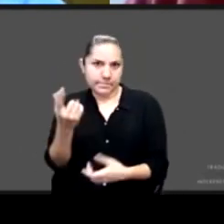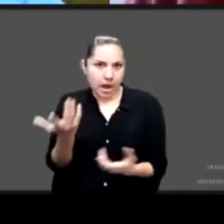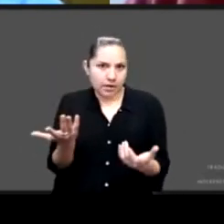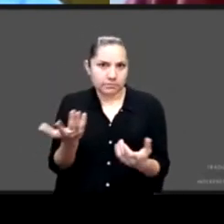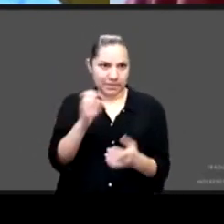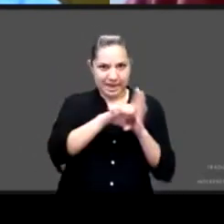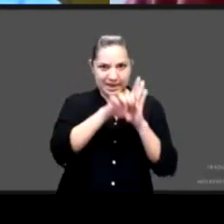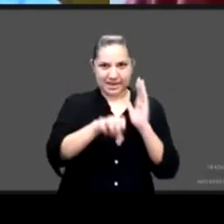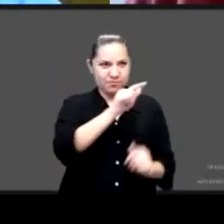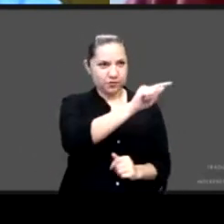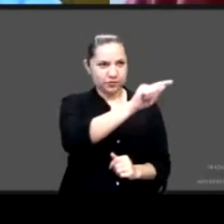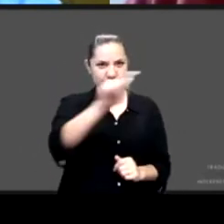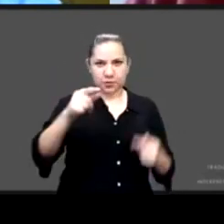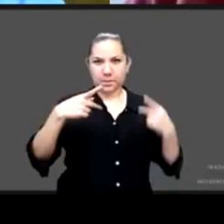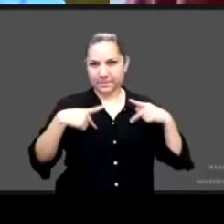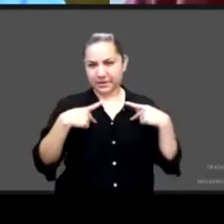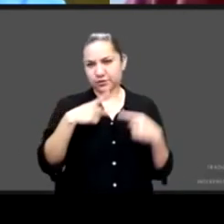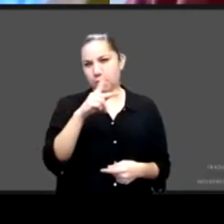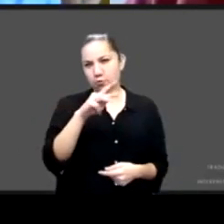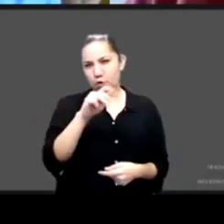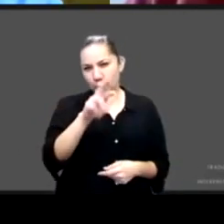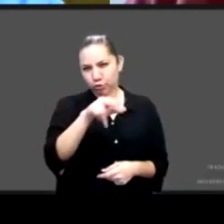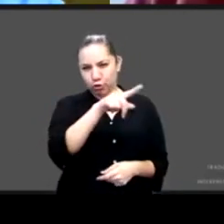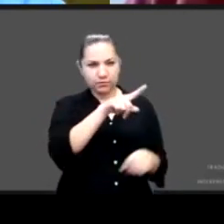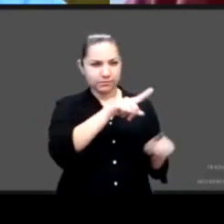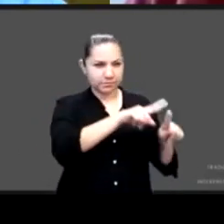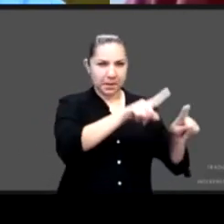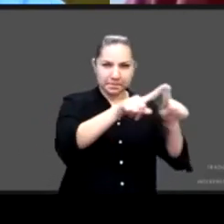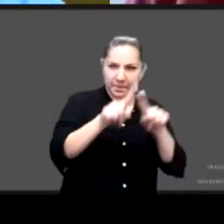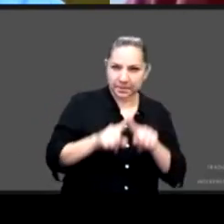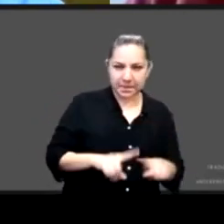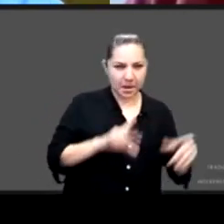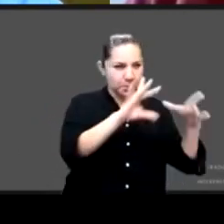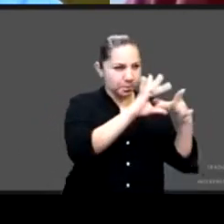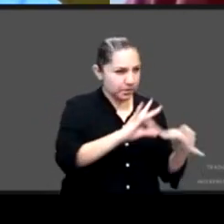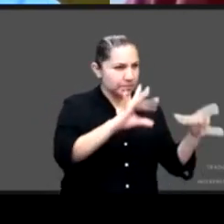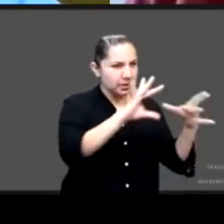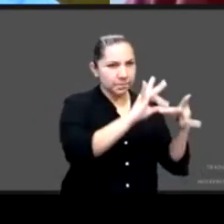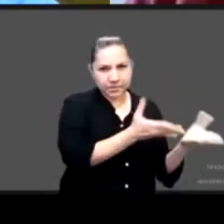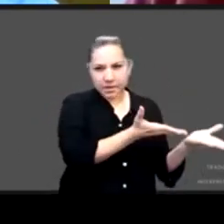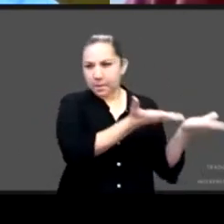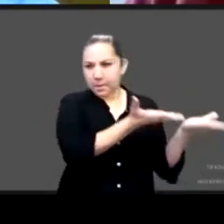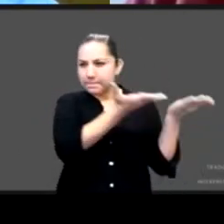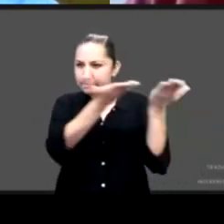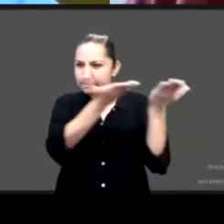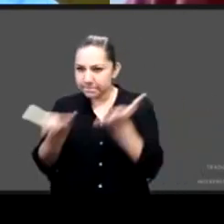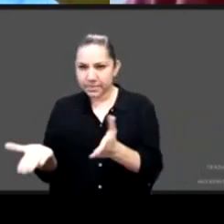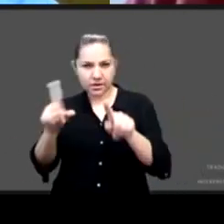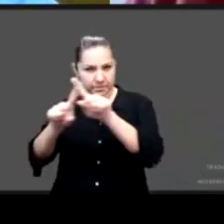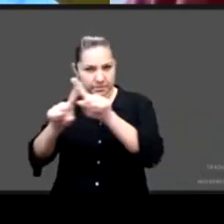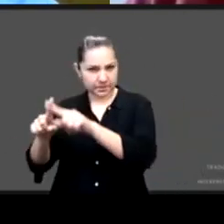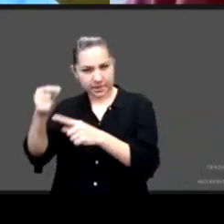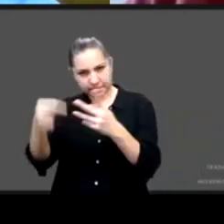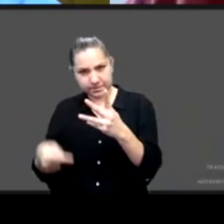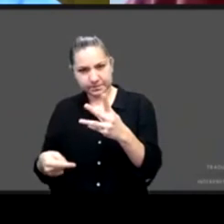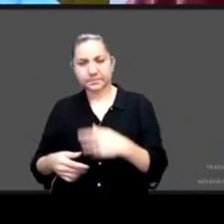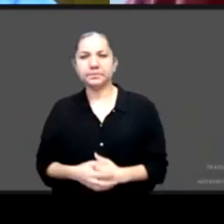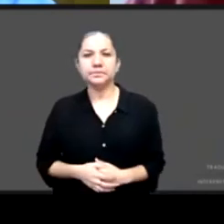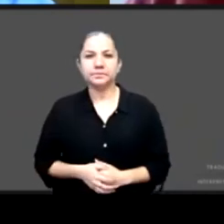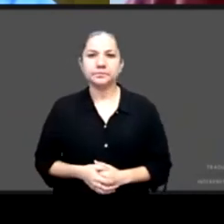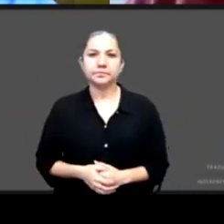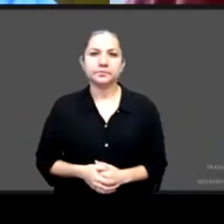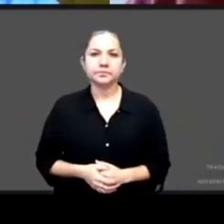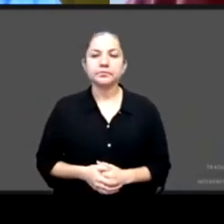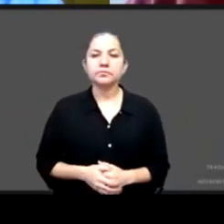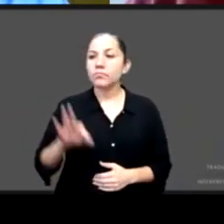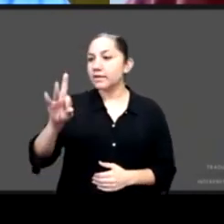brigadistas. Muchísimas gracias. Muy bien, Frino, por favor, sigues tú. Adelante, muchas gracias. Muchas gracias. Bueno,